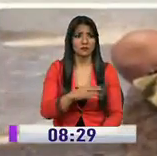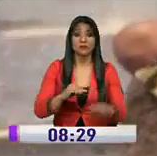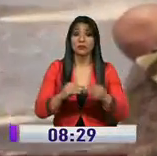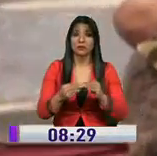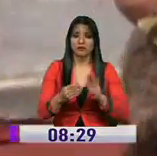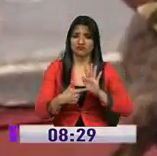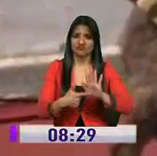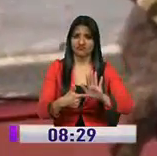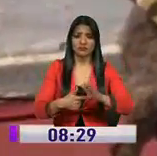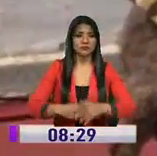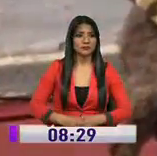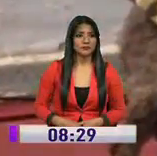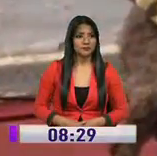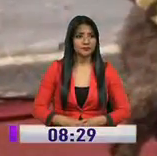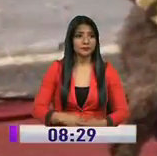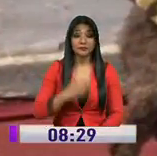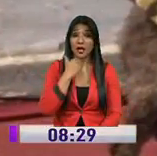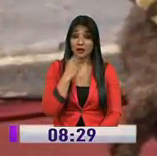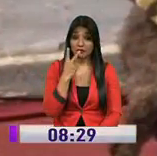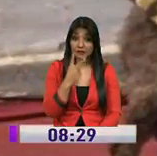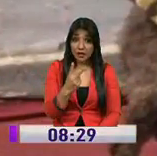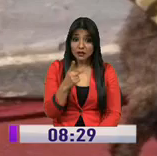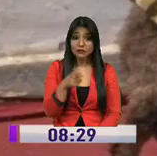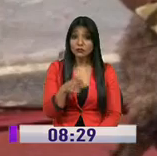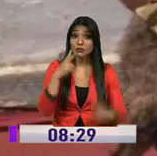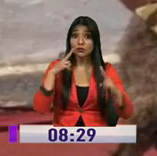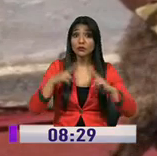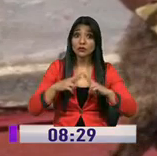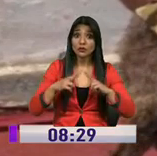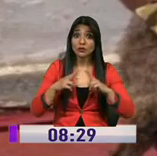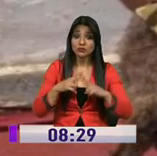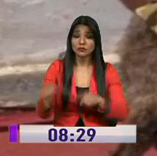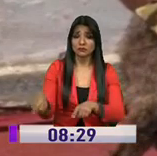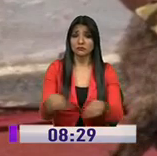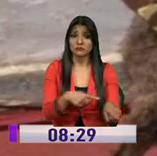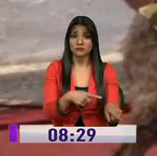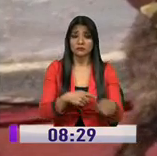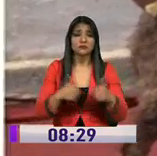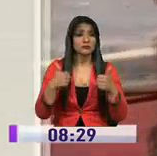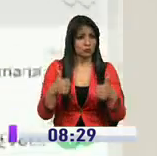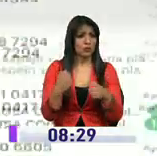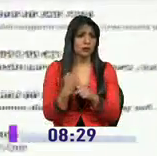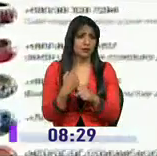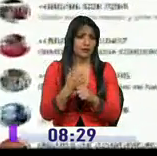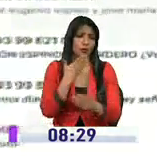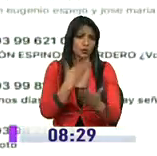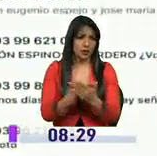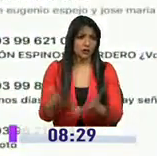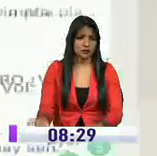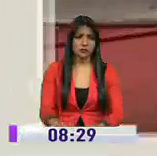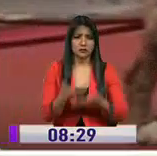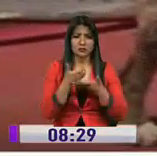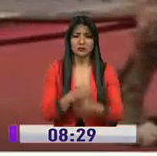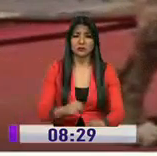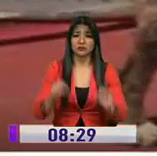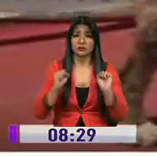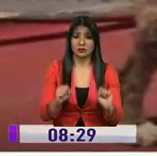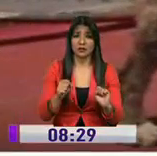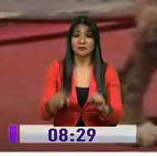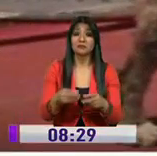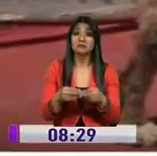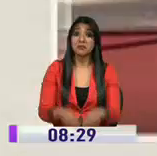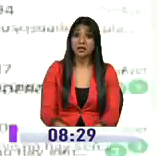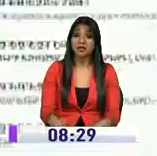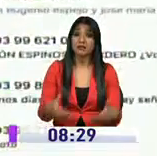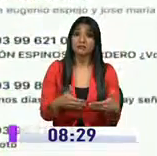pantalla. Si alguien lo ve, lo reconoce, ahí está, felicitándole por tan buena labor que ustedes realizan. Muchas gracias, este peludito está perdido y lo tienen